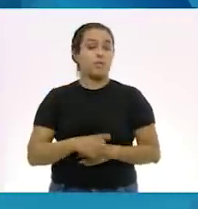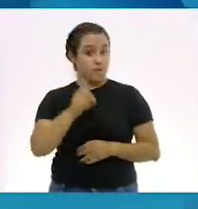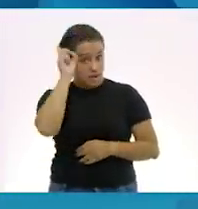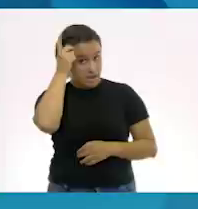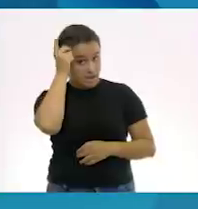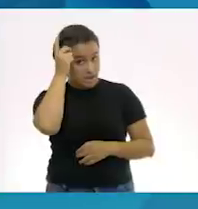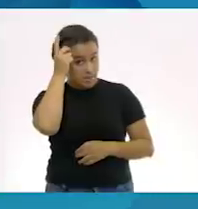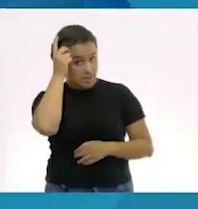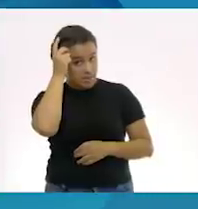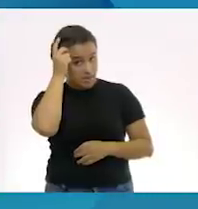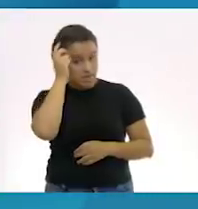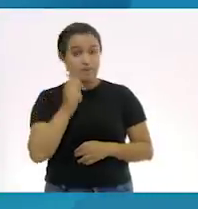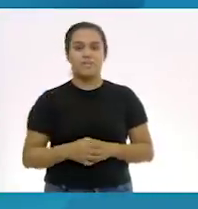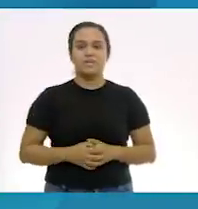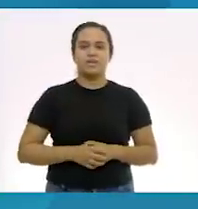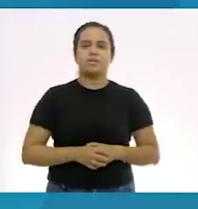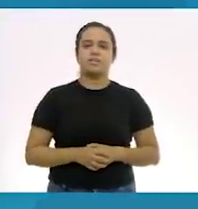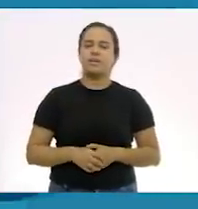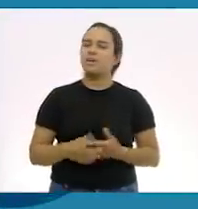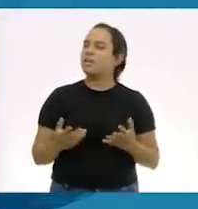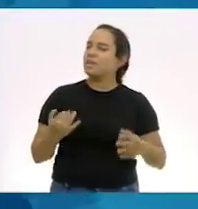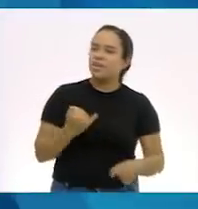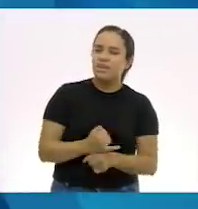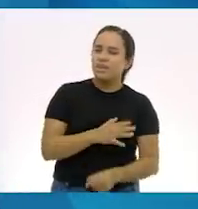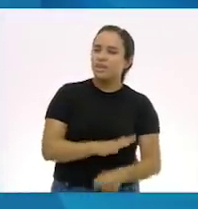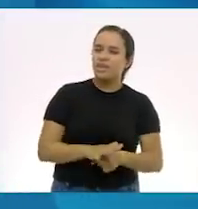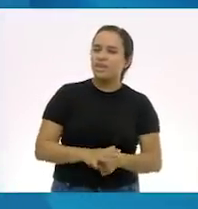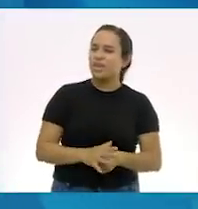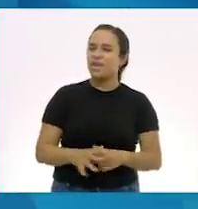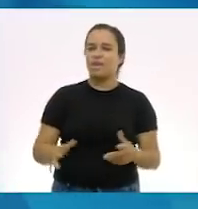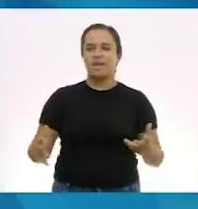No. Tenemos que... Ah.